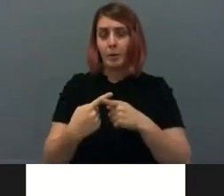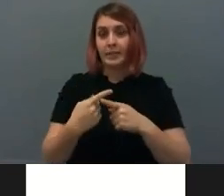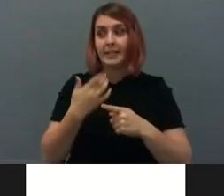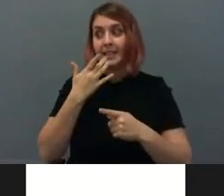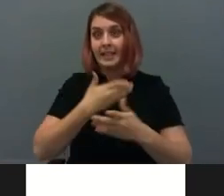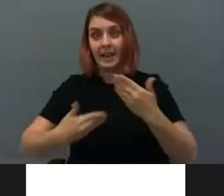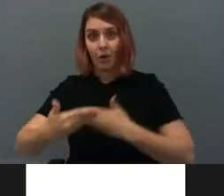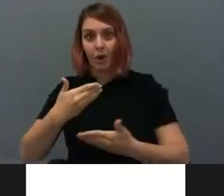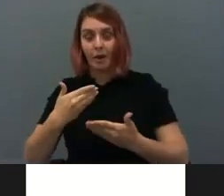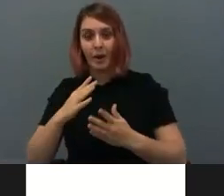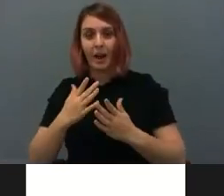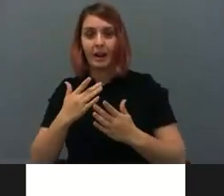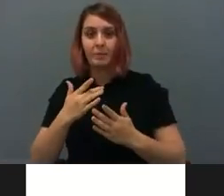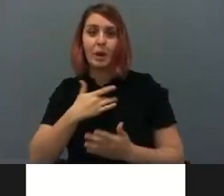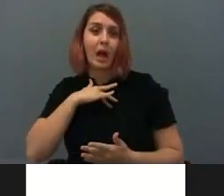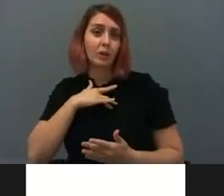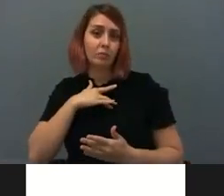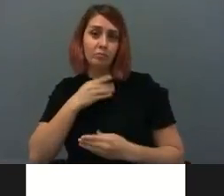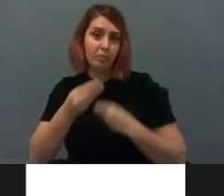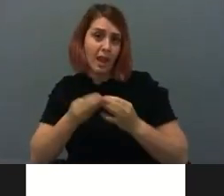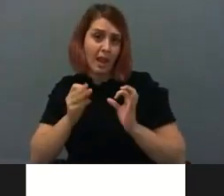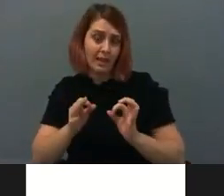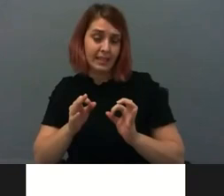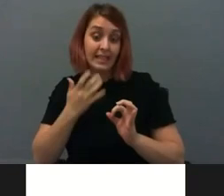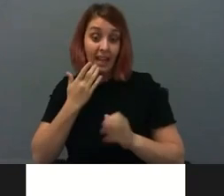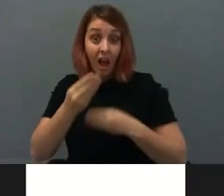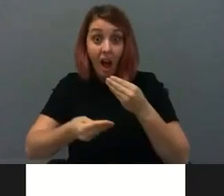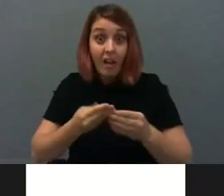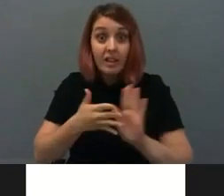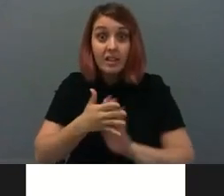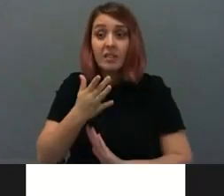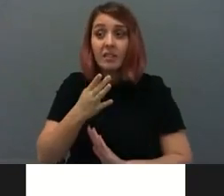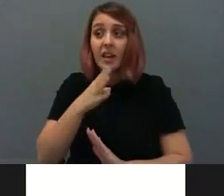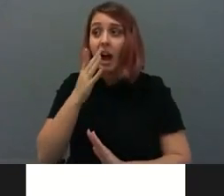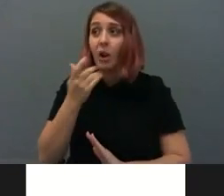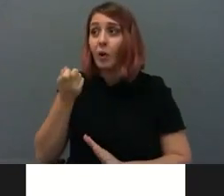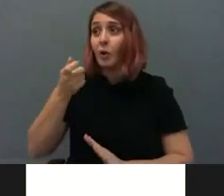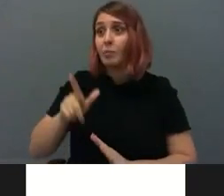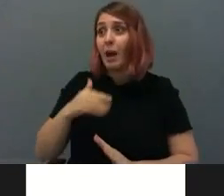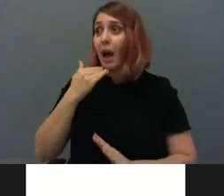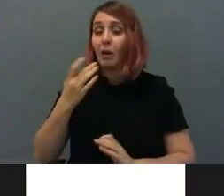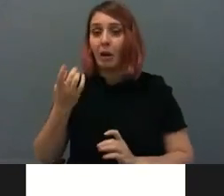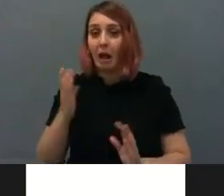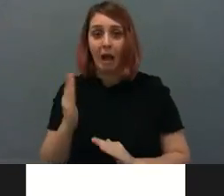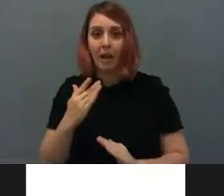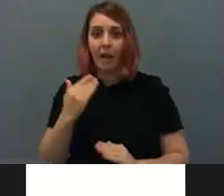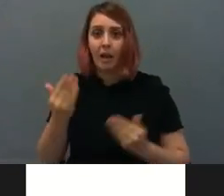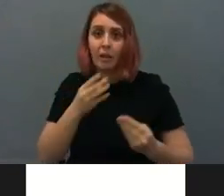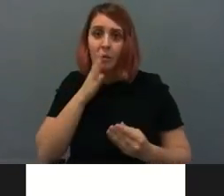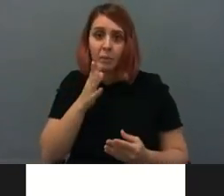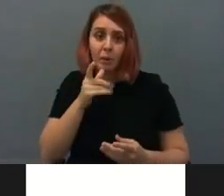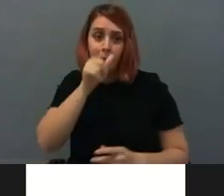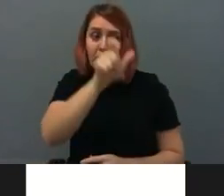colaborar en este acto de amor. Cuando lo haces, no es que tengas una contraprestación a cambio de este trabajo, lo haces porque esa